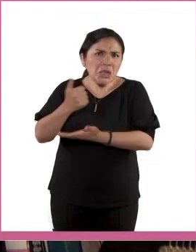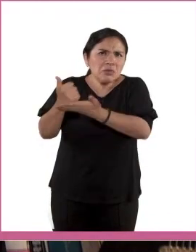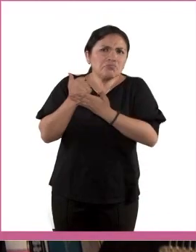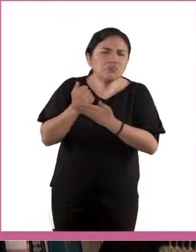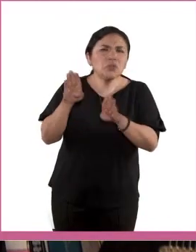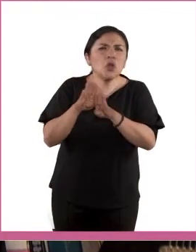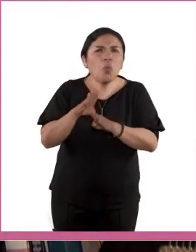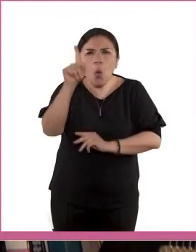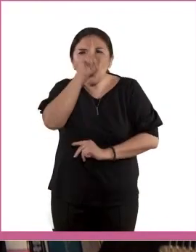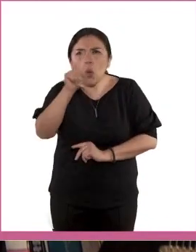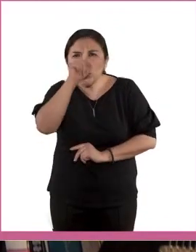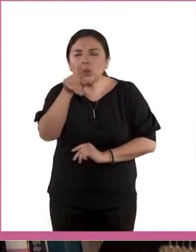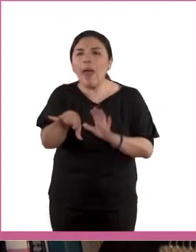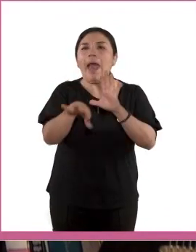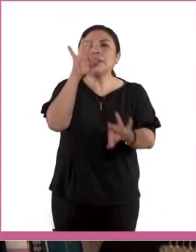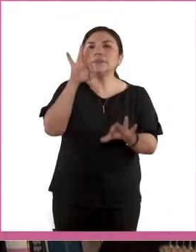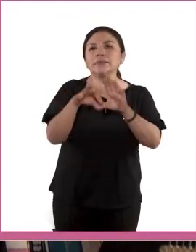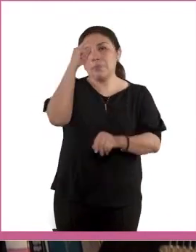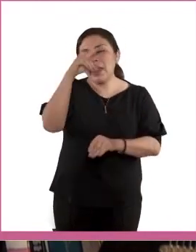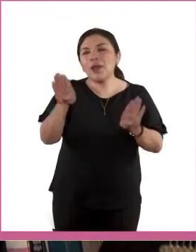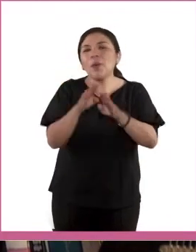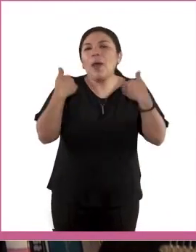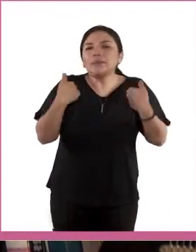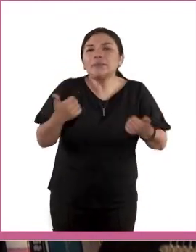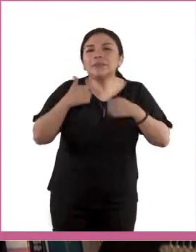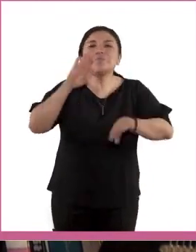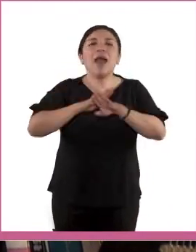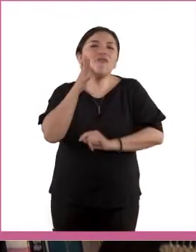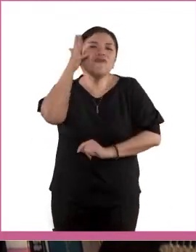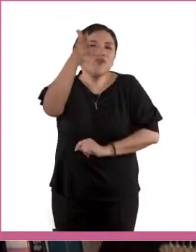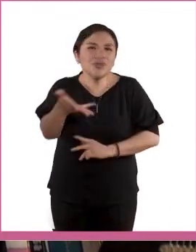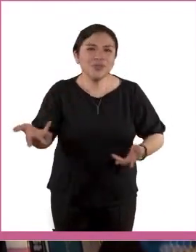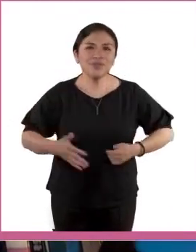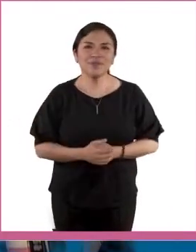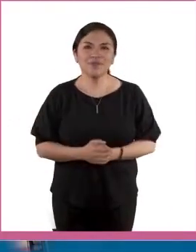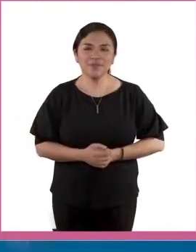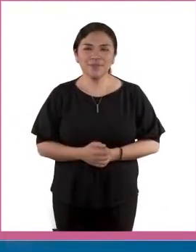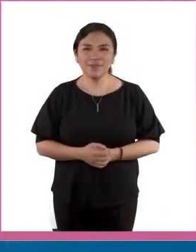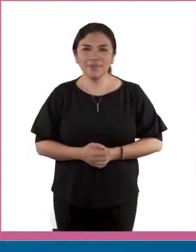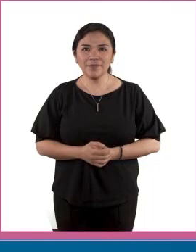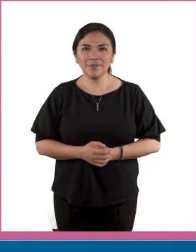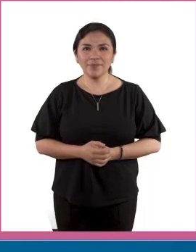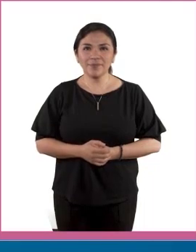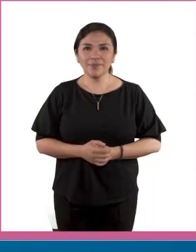ayude a encontrar algunas respuestas a todas estas incógnitas.